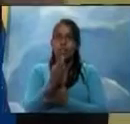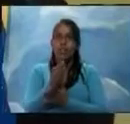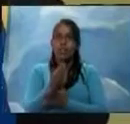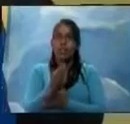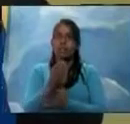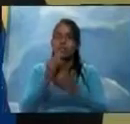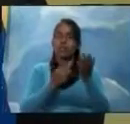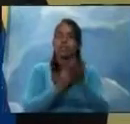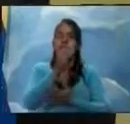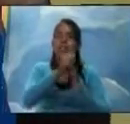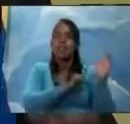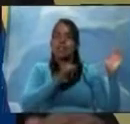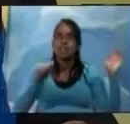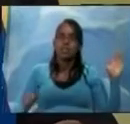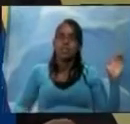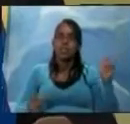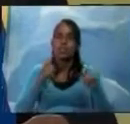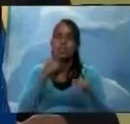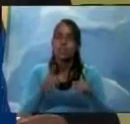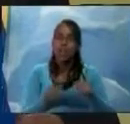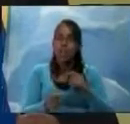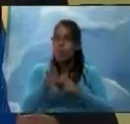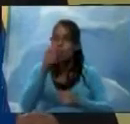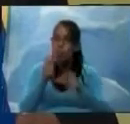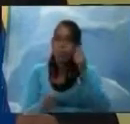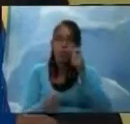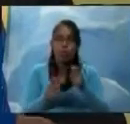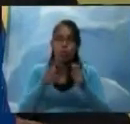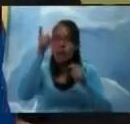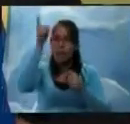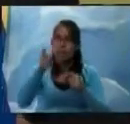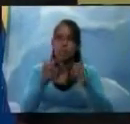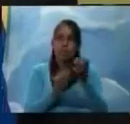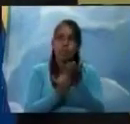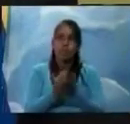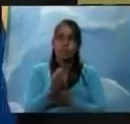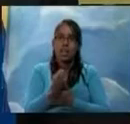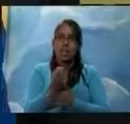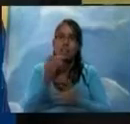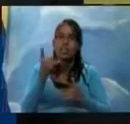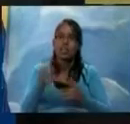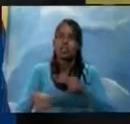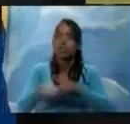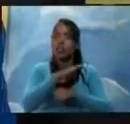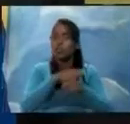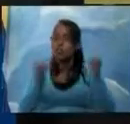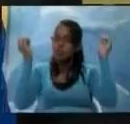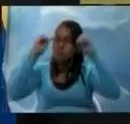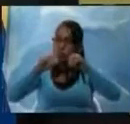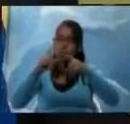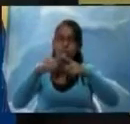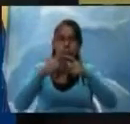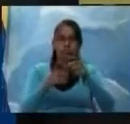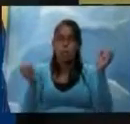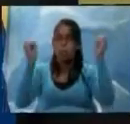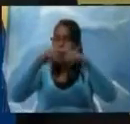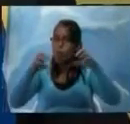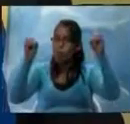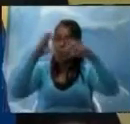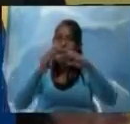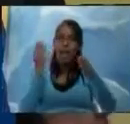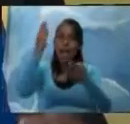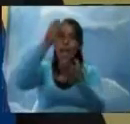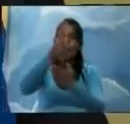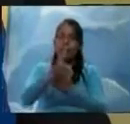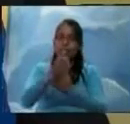serle fiel al Señor. Dice: en lo poco has sido fiel, y sobre mucho te pondré. Entra